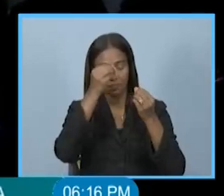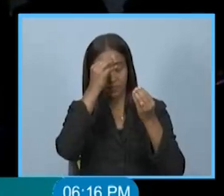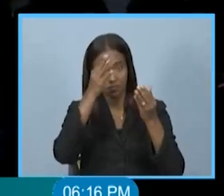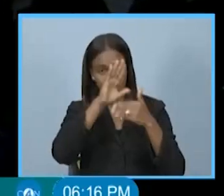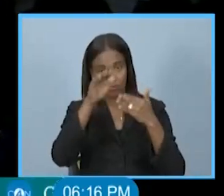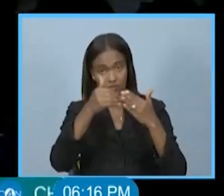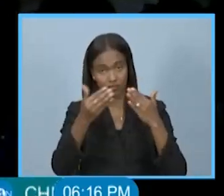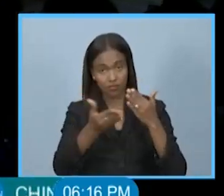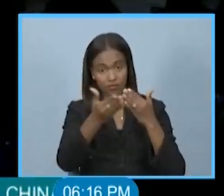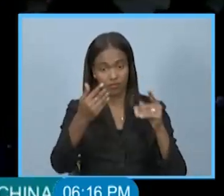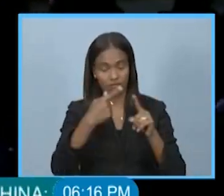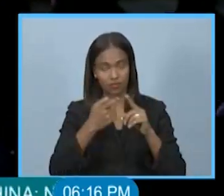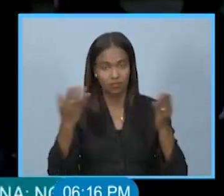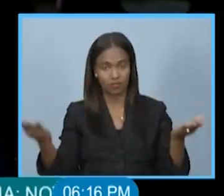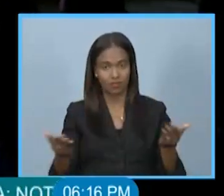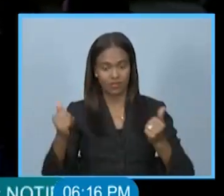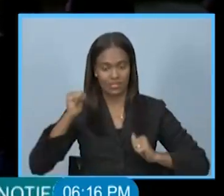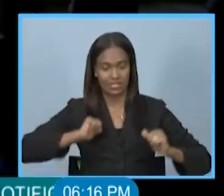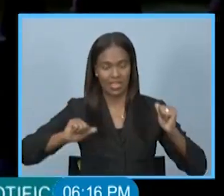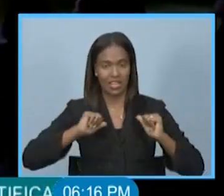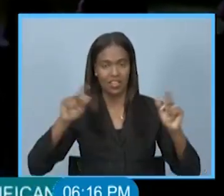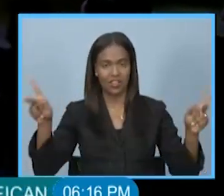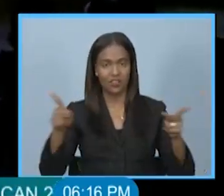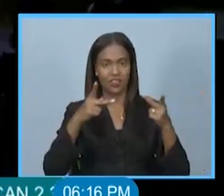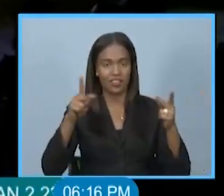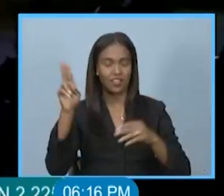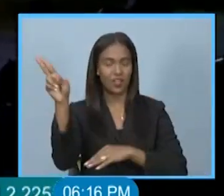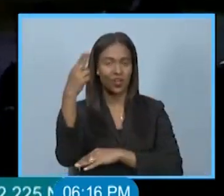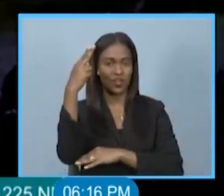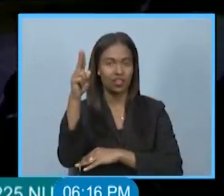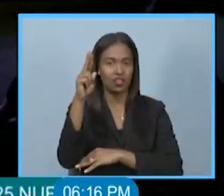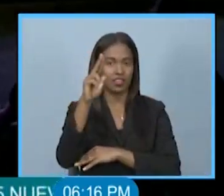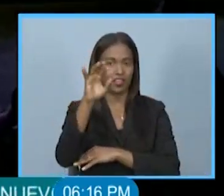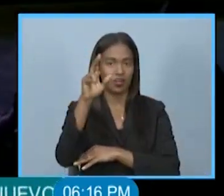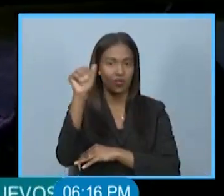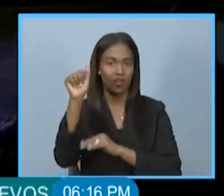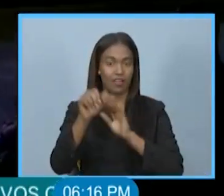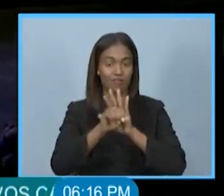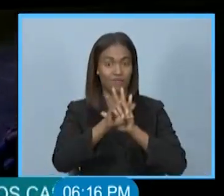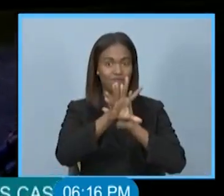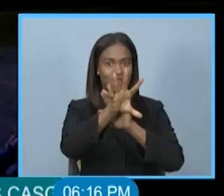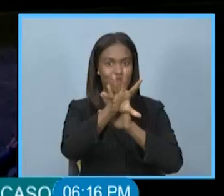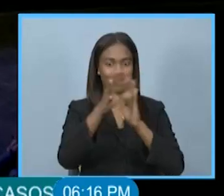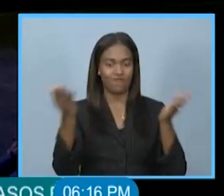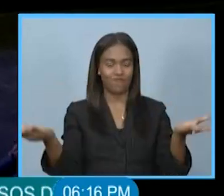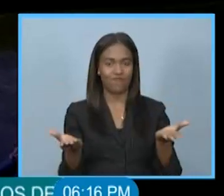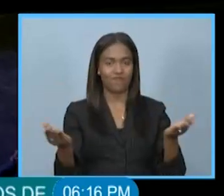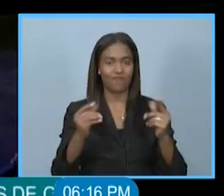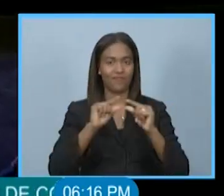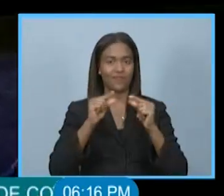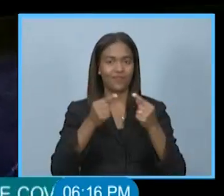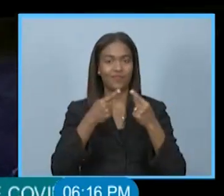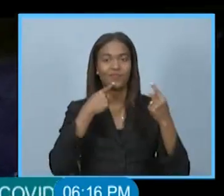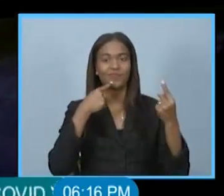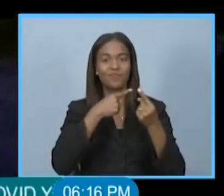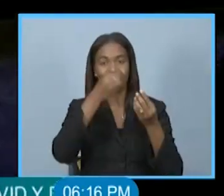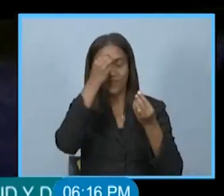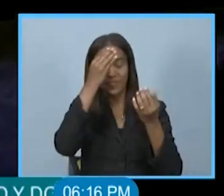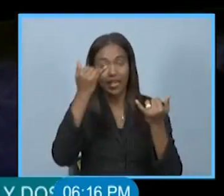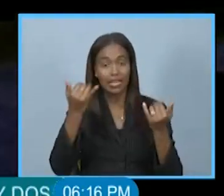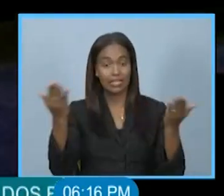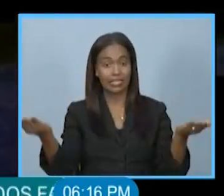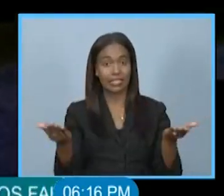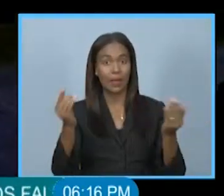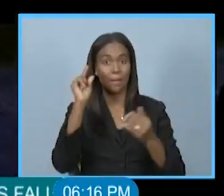todos ustedes desde este teatro la fiesta del Hotel jaragua transmitiendo nuestra emisión estelar de Central de noticias en el